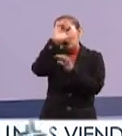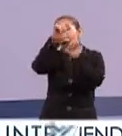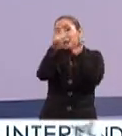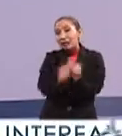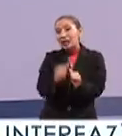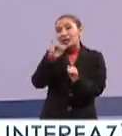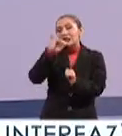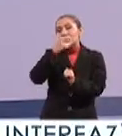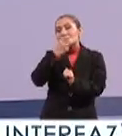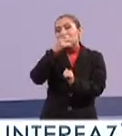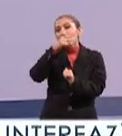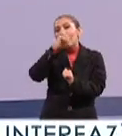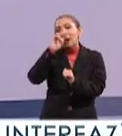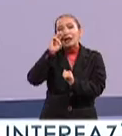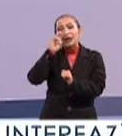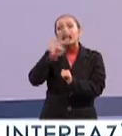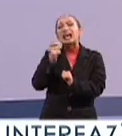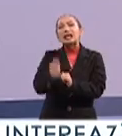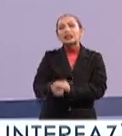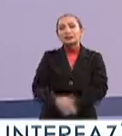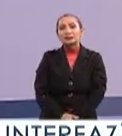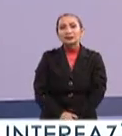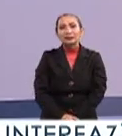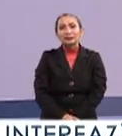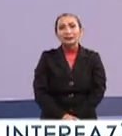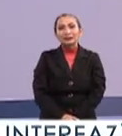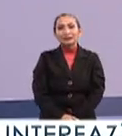de Hispanoamérica. Veamos todo lo que se dijo.